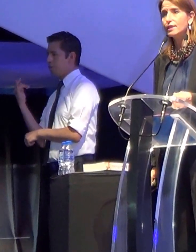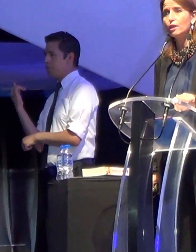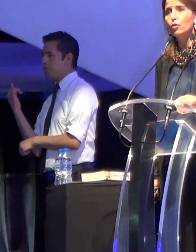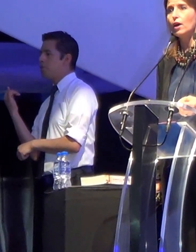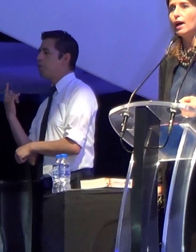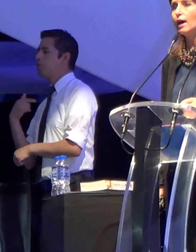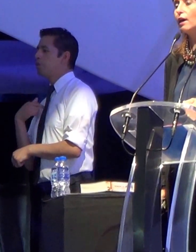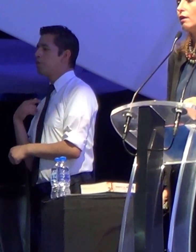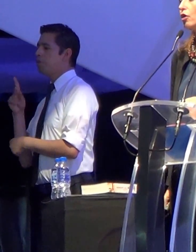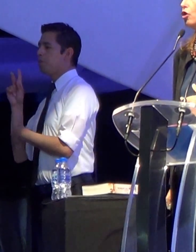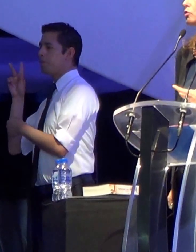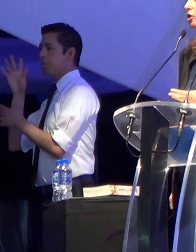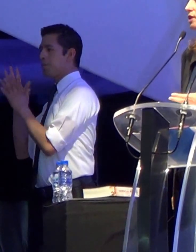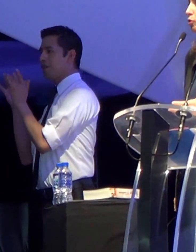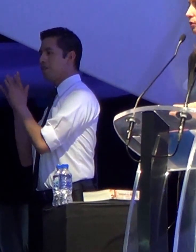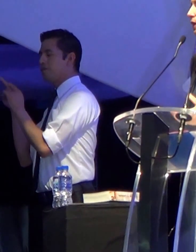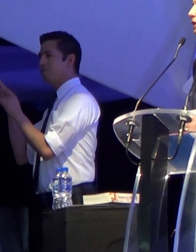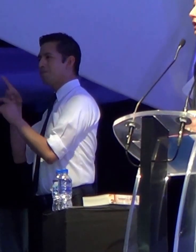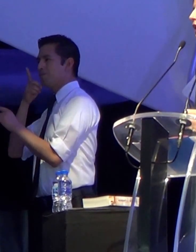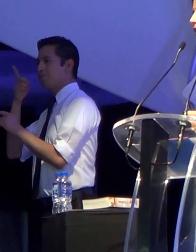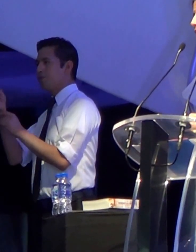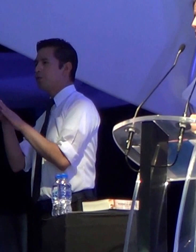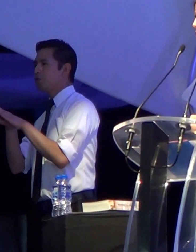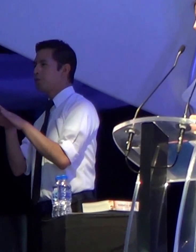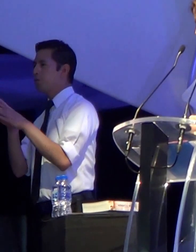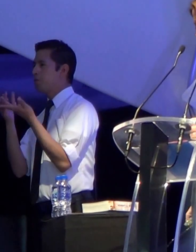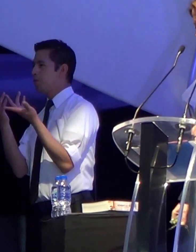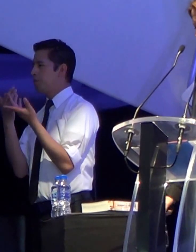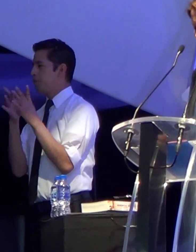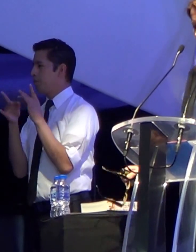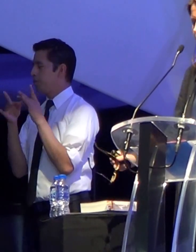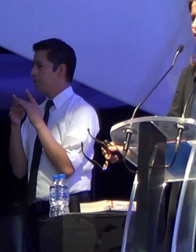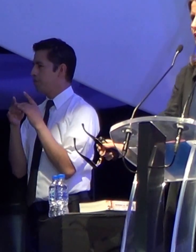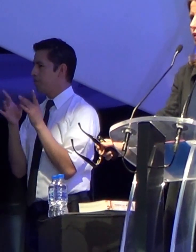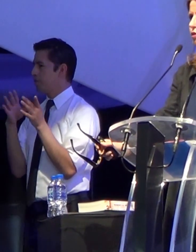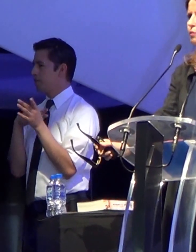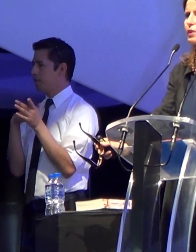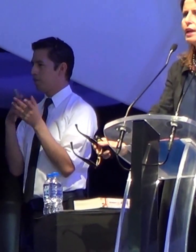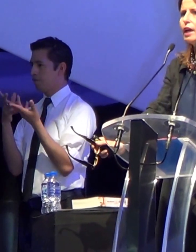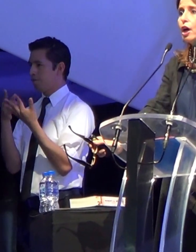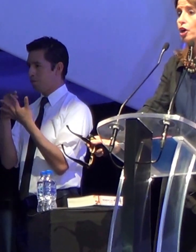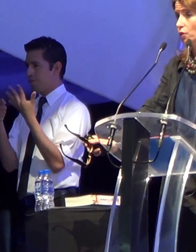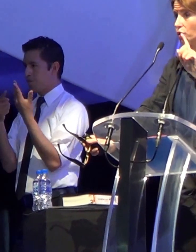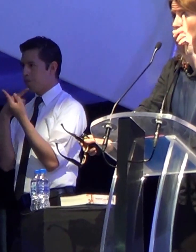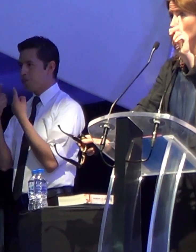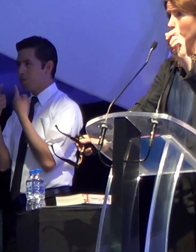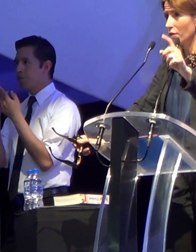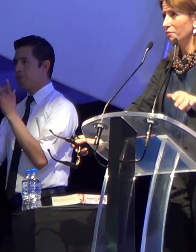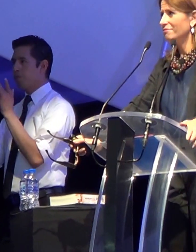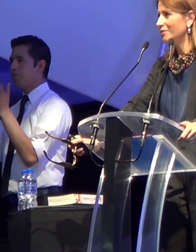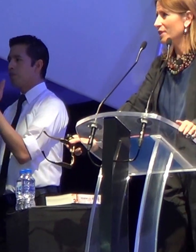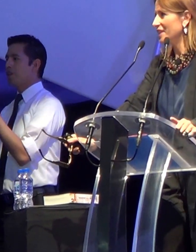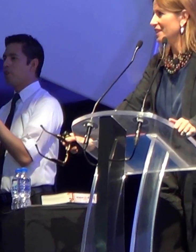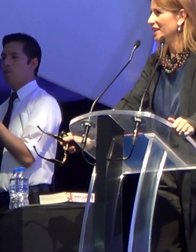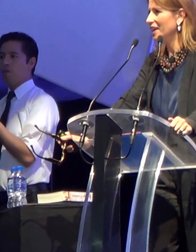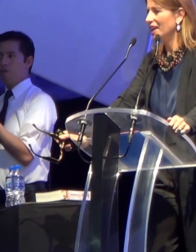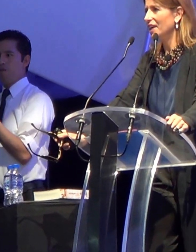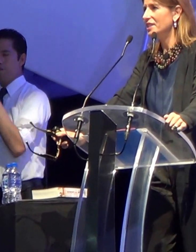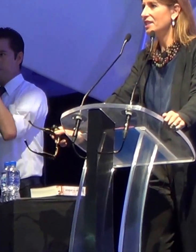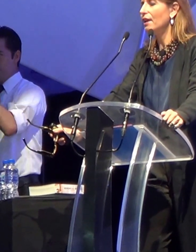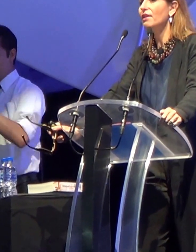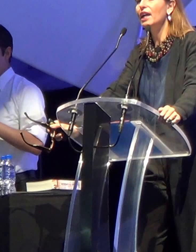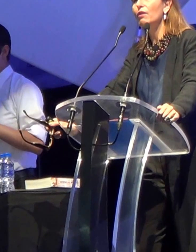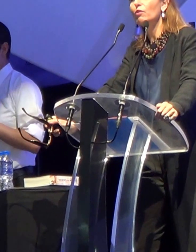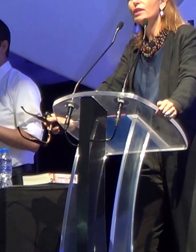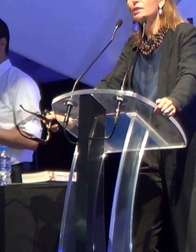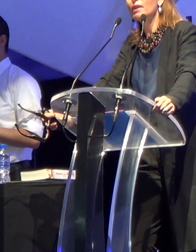y he asistido a cómo se discute el texto de esta recomendación. No es una convención. Ustedes tienen que,